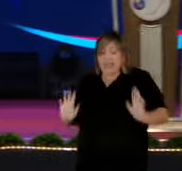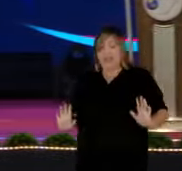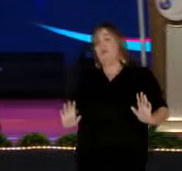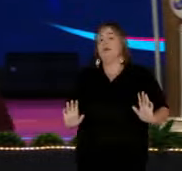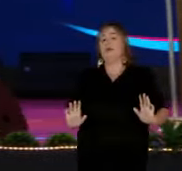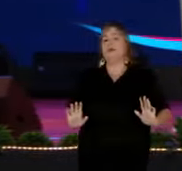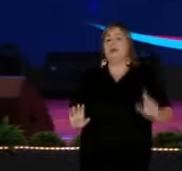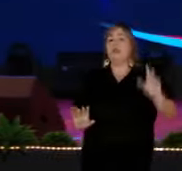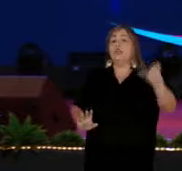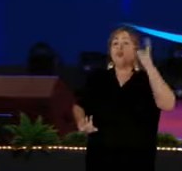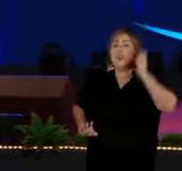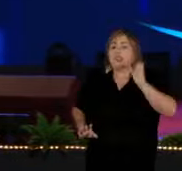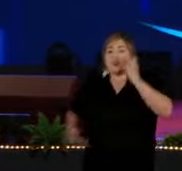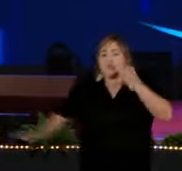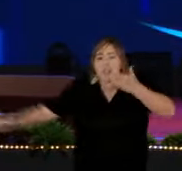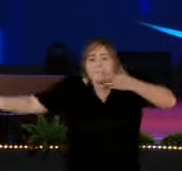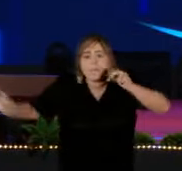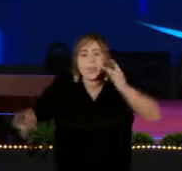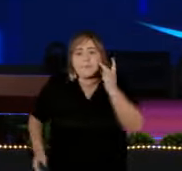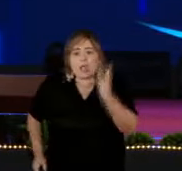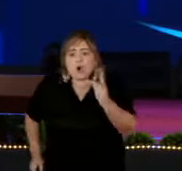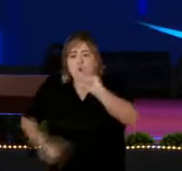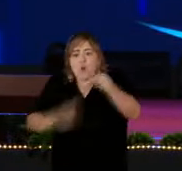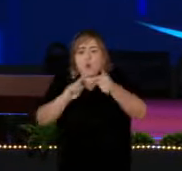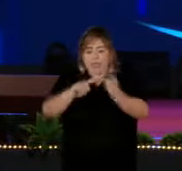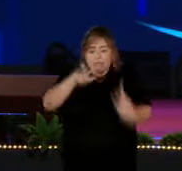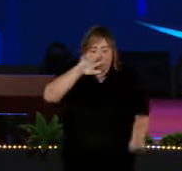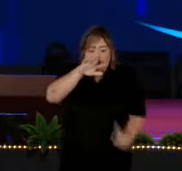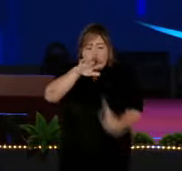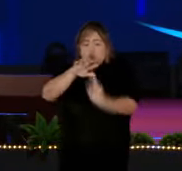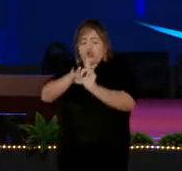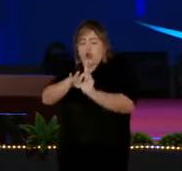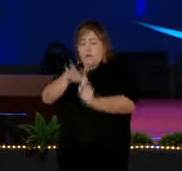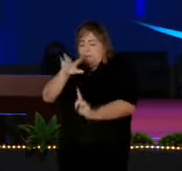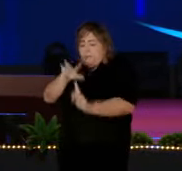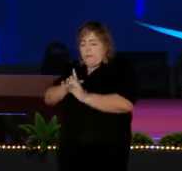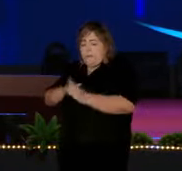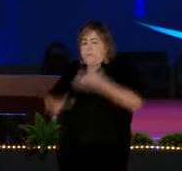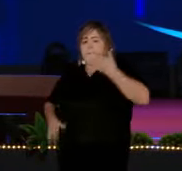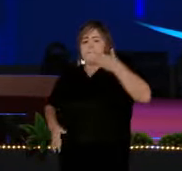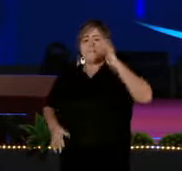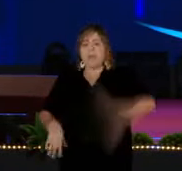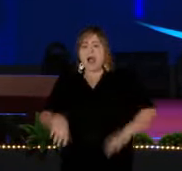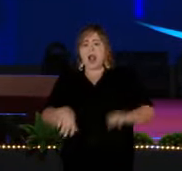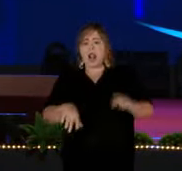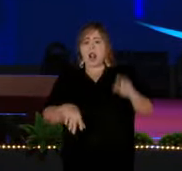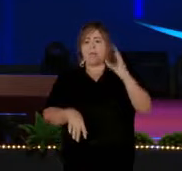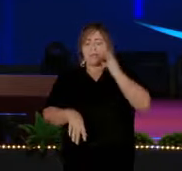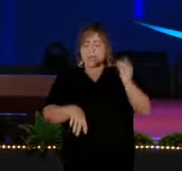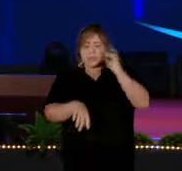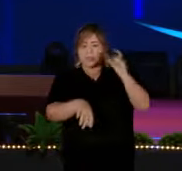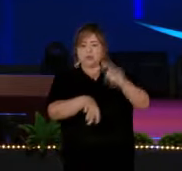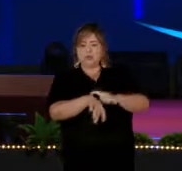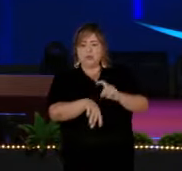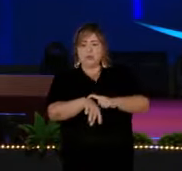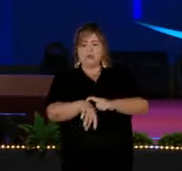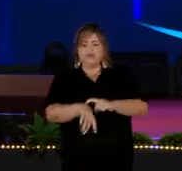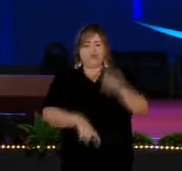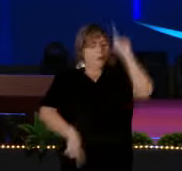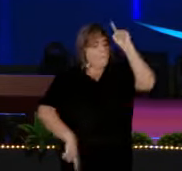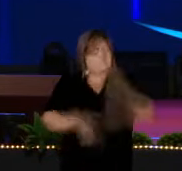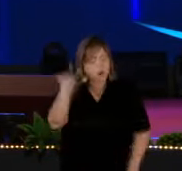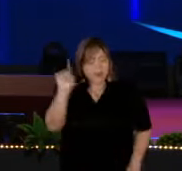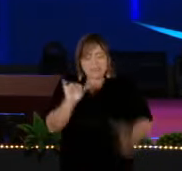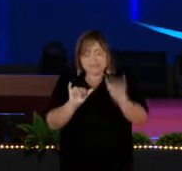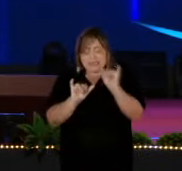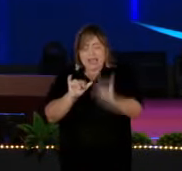malo, escúchame bien, ese día malo tiene horas y minutos para ser expirado. Eso no puede durar todo